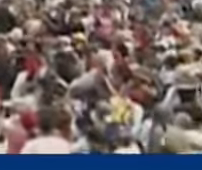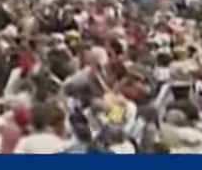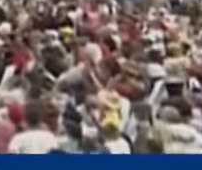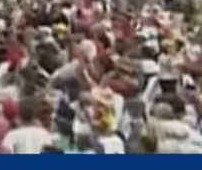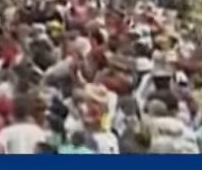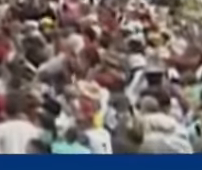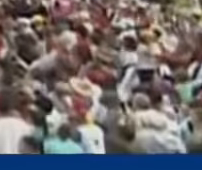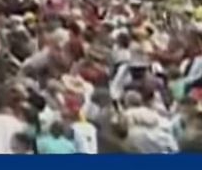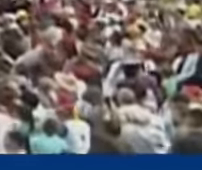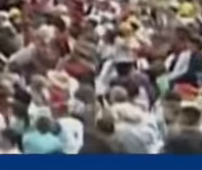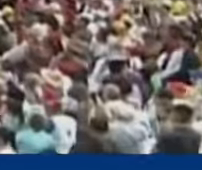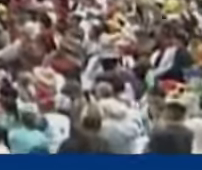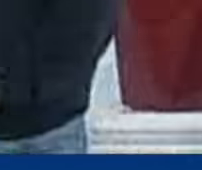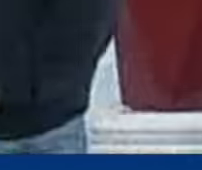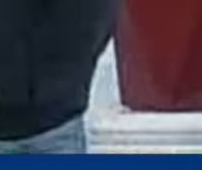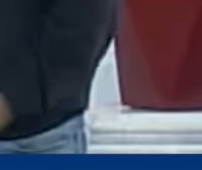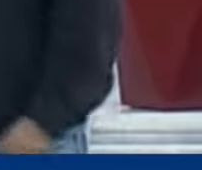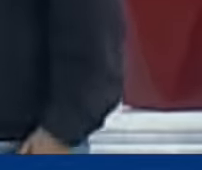Vamos a sentarnos.